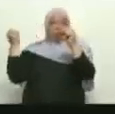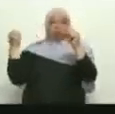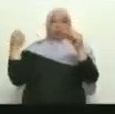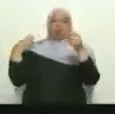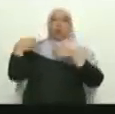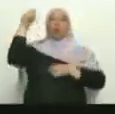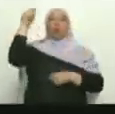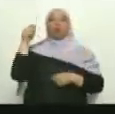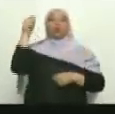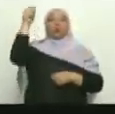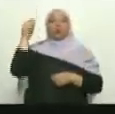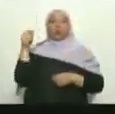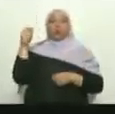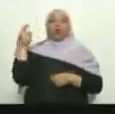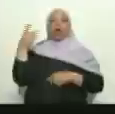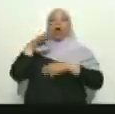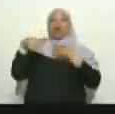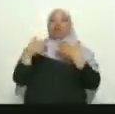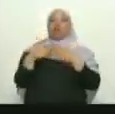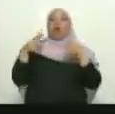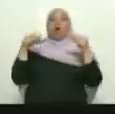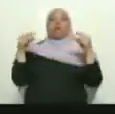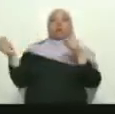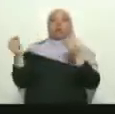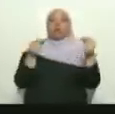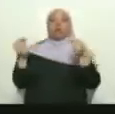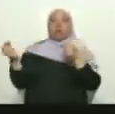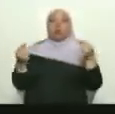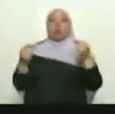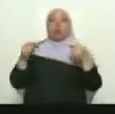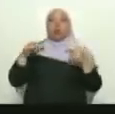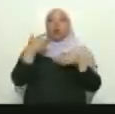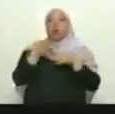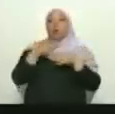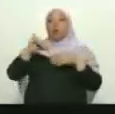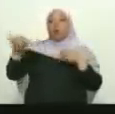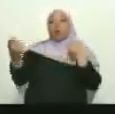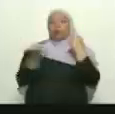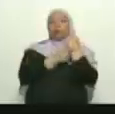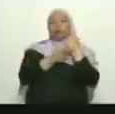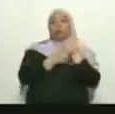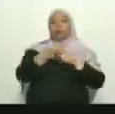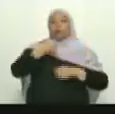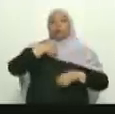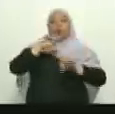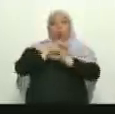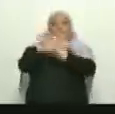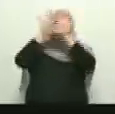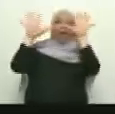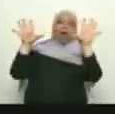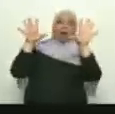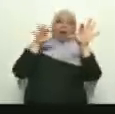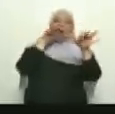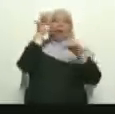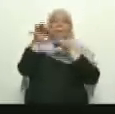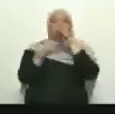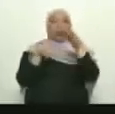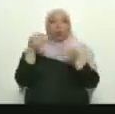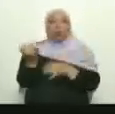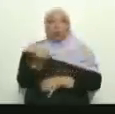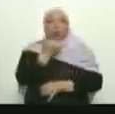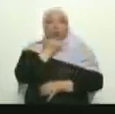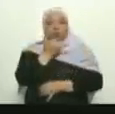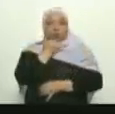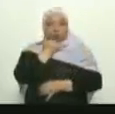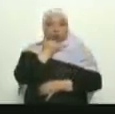parlamento, menospreciando la figura que él mismo estaba representando. Por eso yo hablo claramente del error del